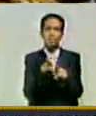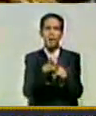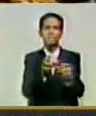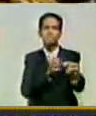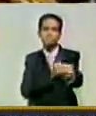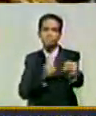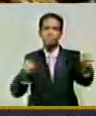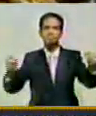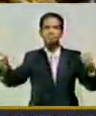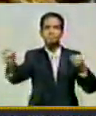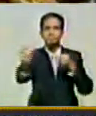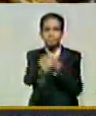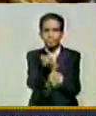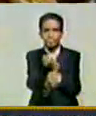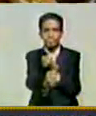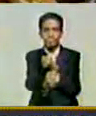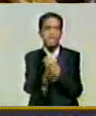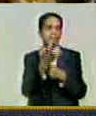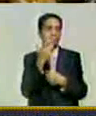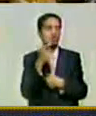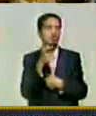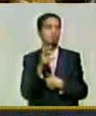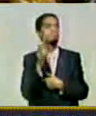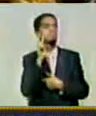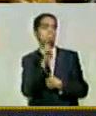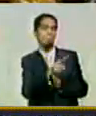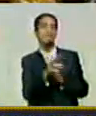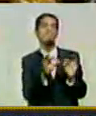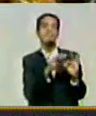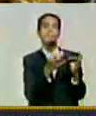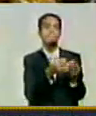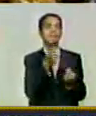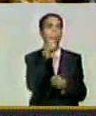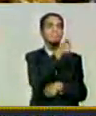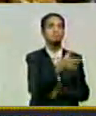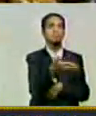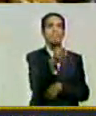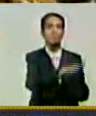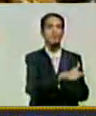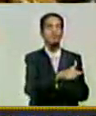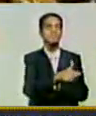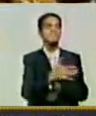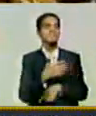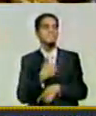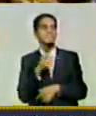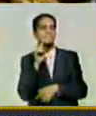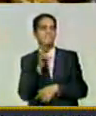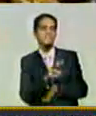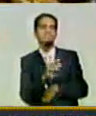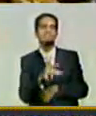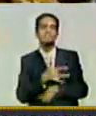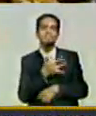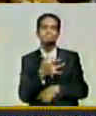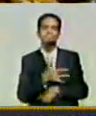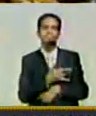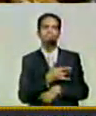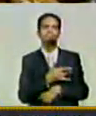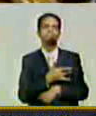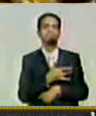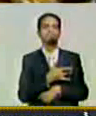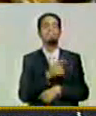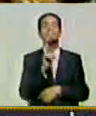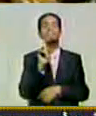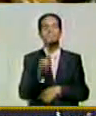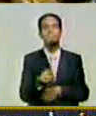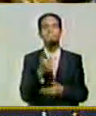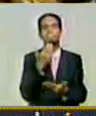de cada una de esas familias también que sufrieron pérdidas irreparables durante estos hechos de violencia política. También pedía, por supuesto,